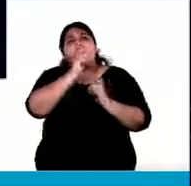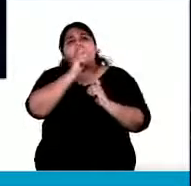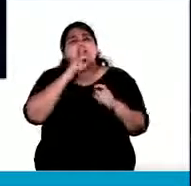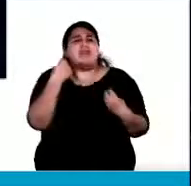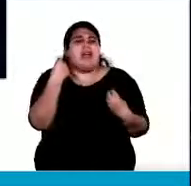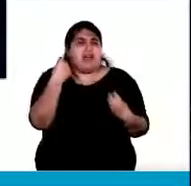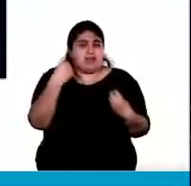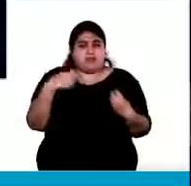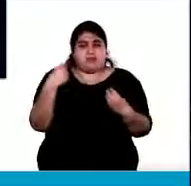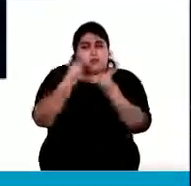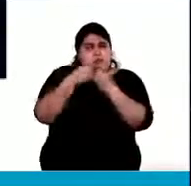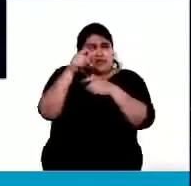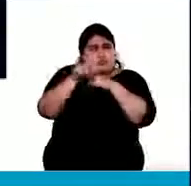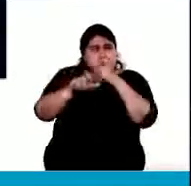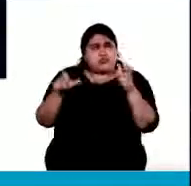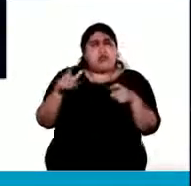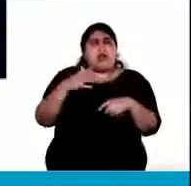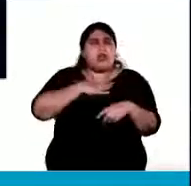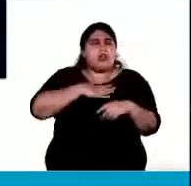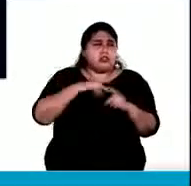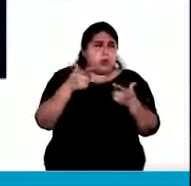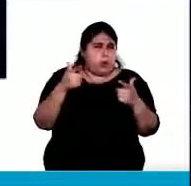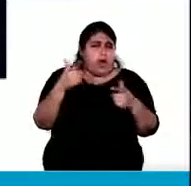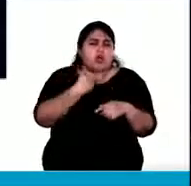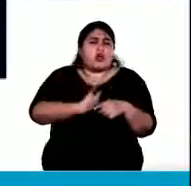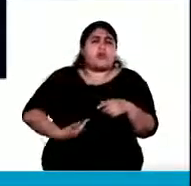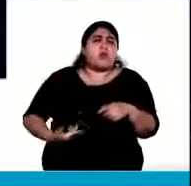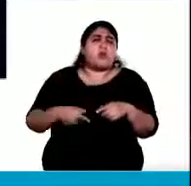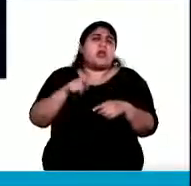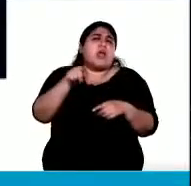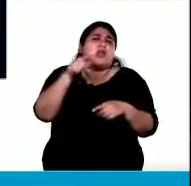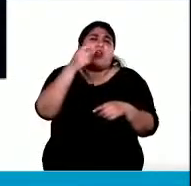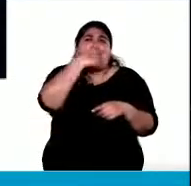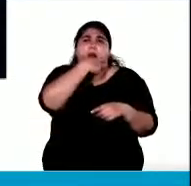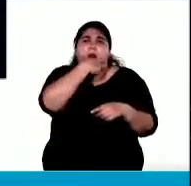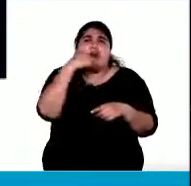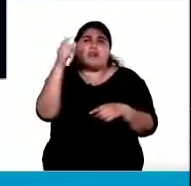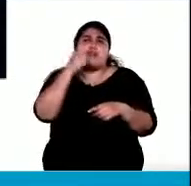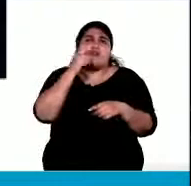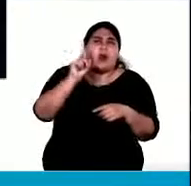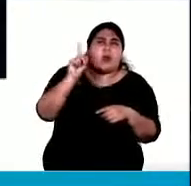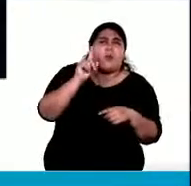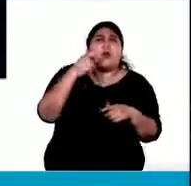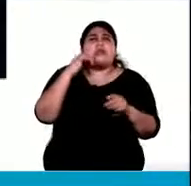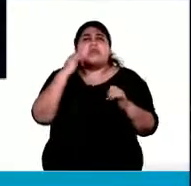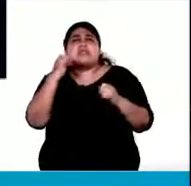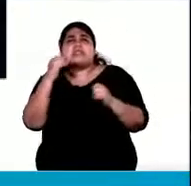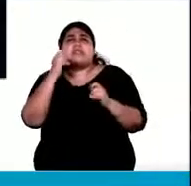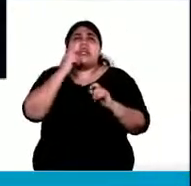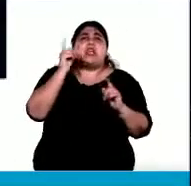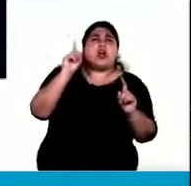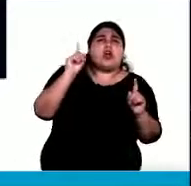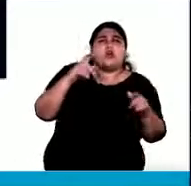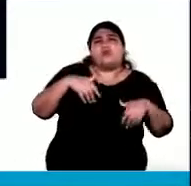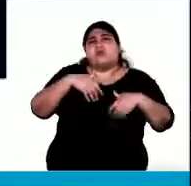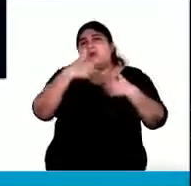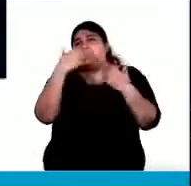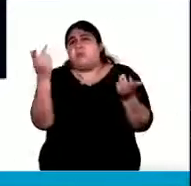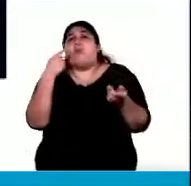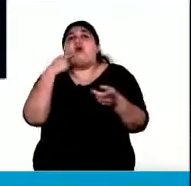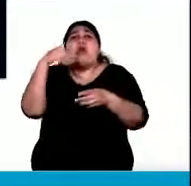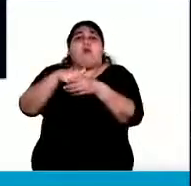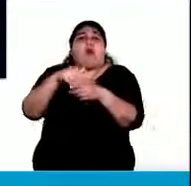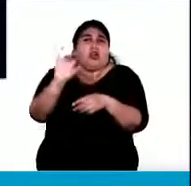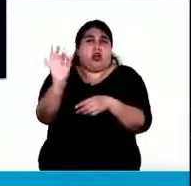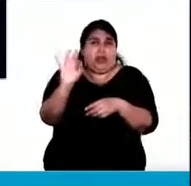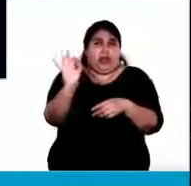mucha gente descontenta con el gobierno de Alberto Fernández en esa movilización porque no lo habían votado